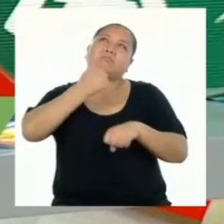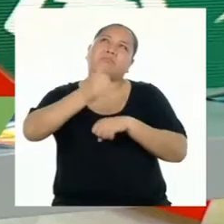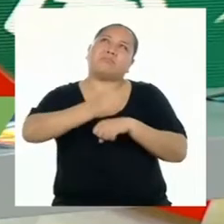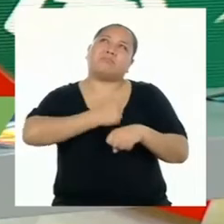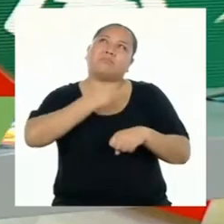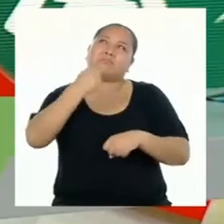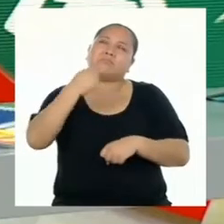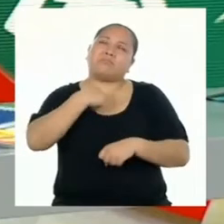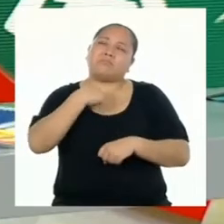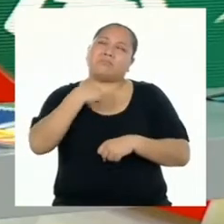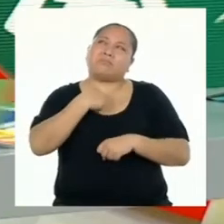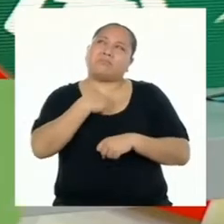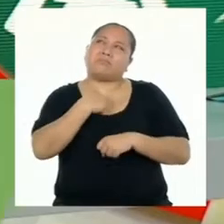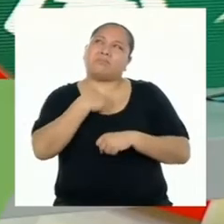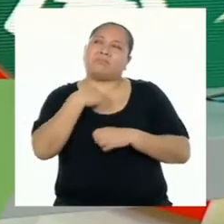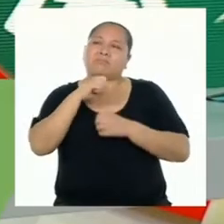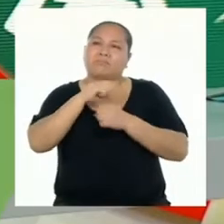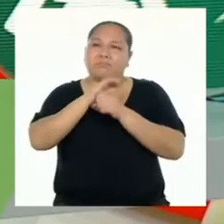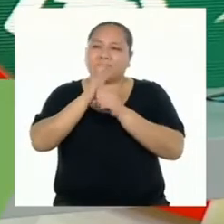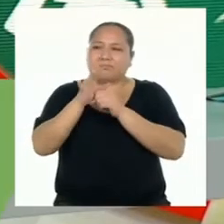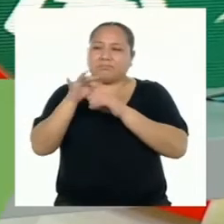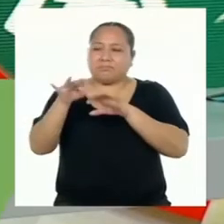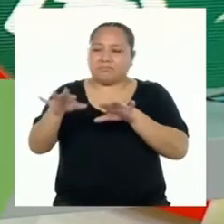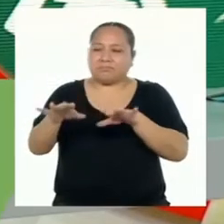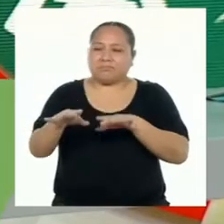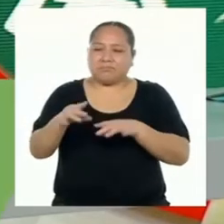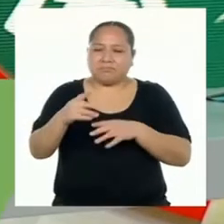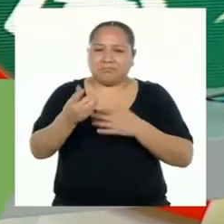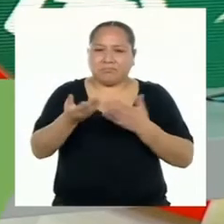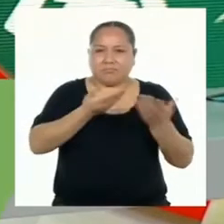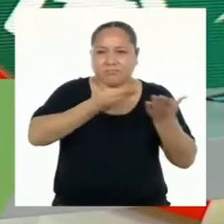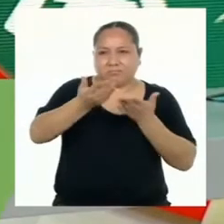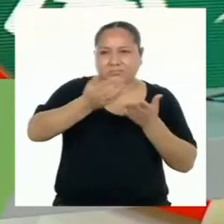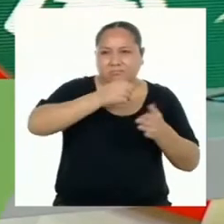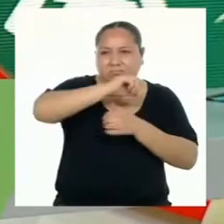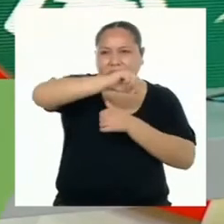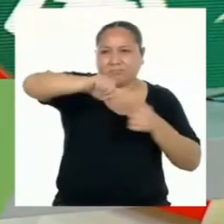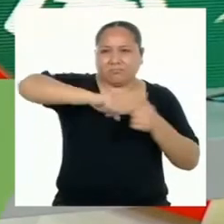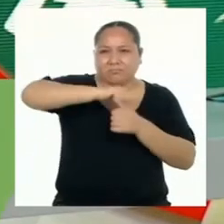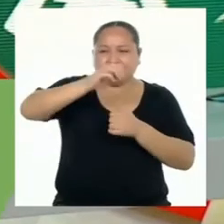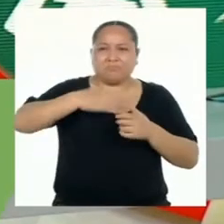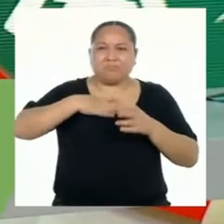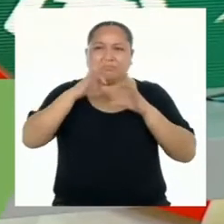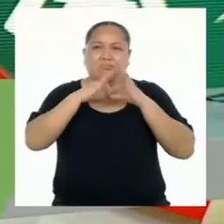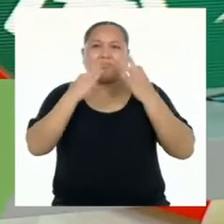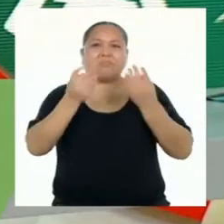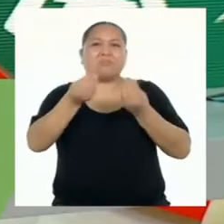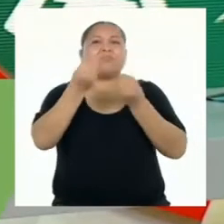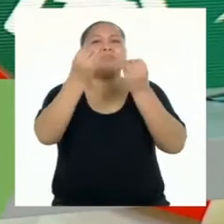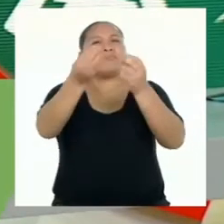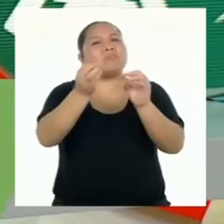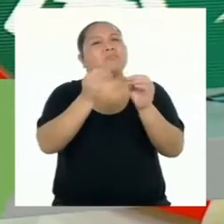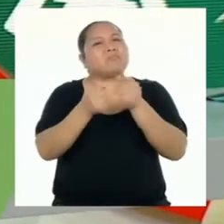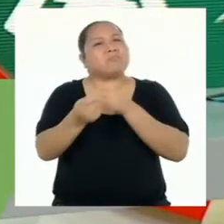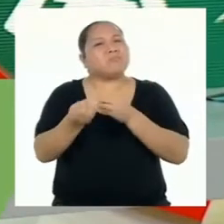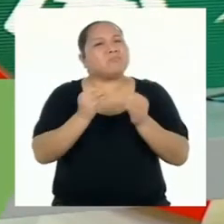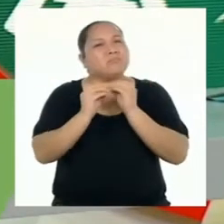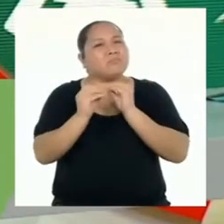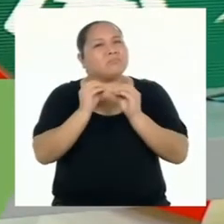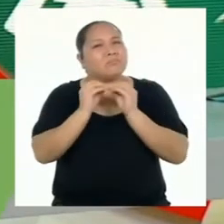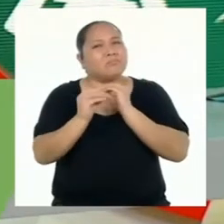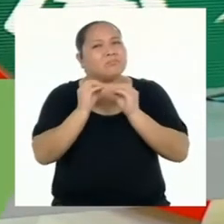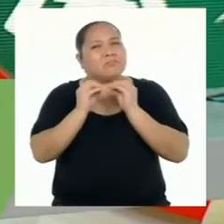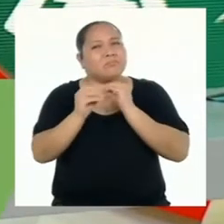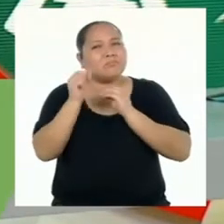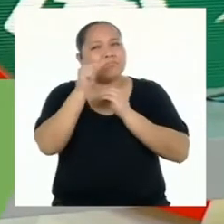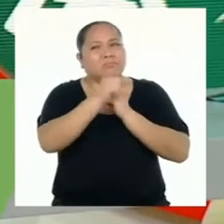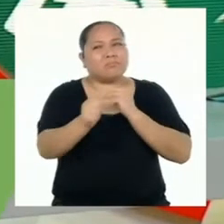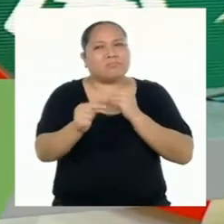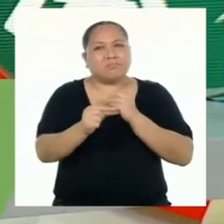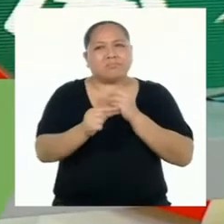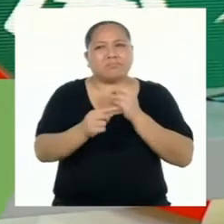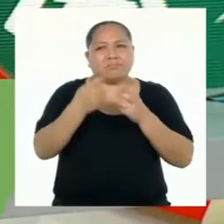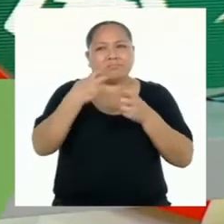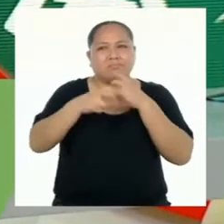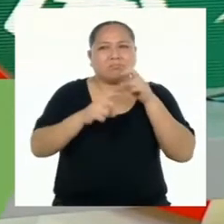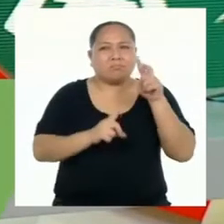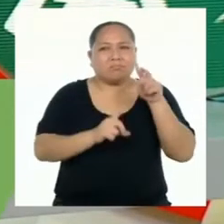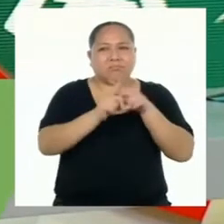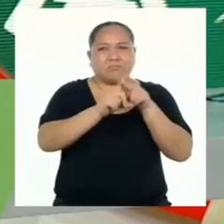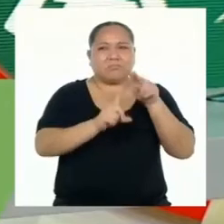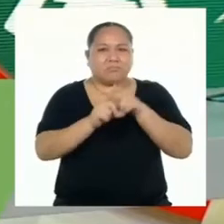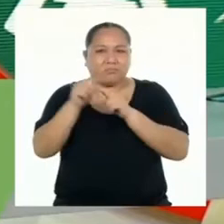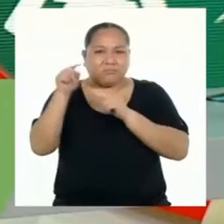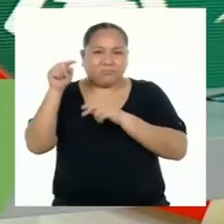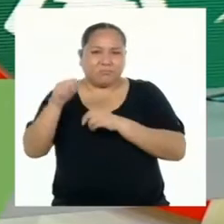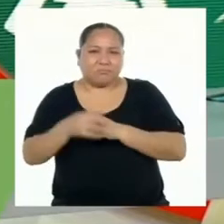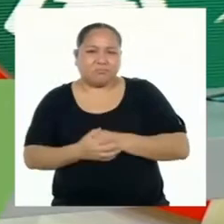con tu familia? ¿Cómo manejaste los nuevos conflictos que pudieron aparecer en casa a raíz de estos hechos? ¿Cómo lo sucedido en